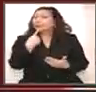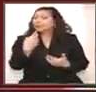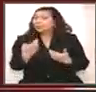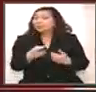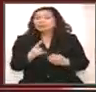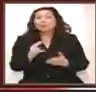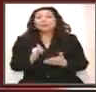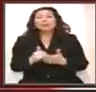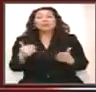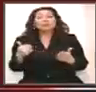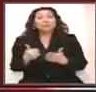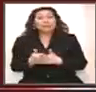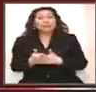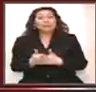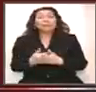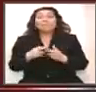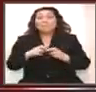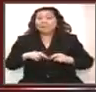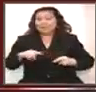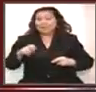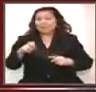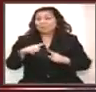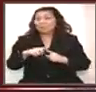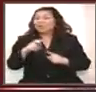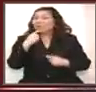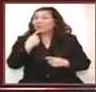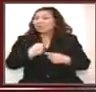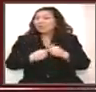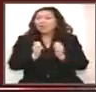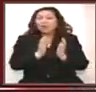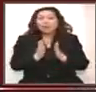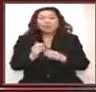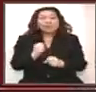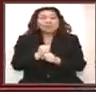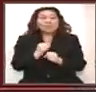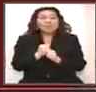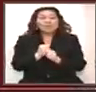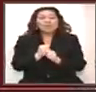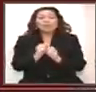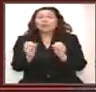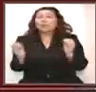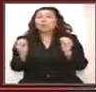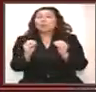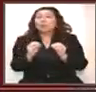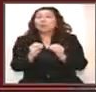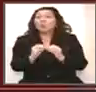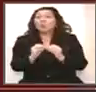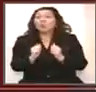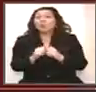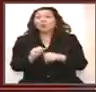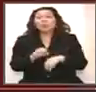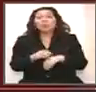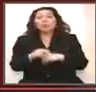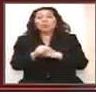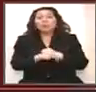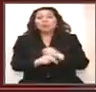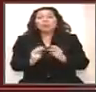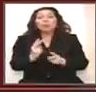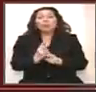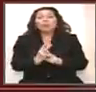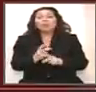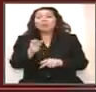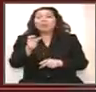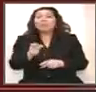política criminal frente a delitos patrimoniales se viene coordinando y trabajando de manera conjunta con el Consejo Nacional de